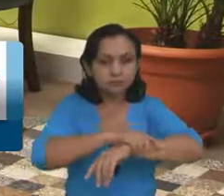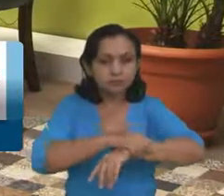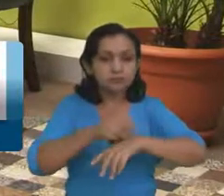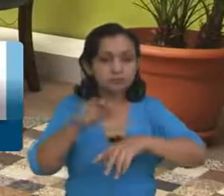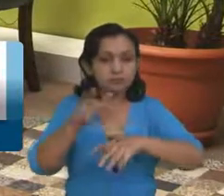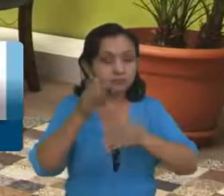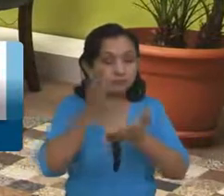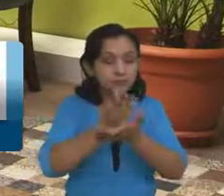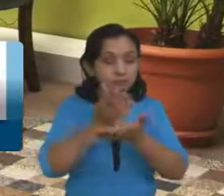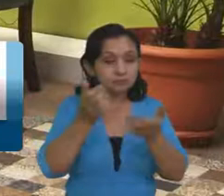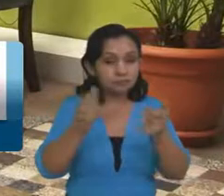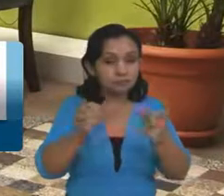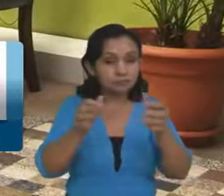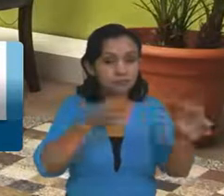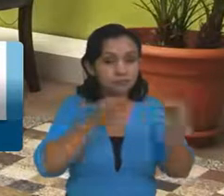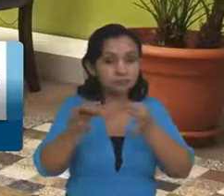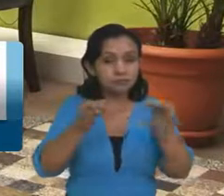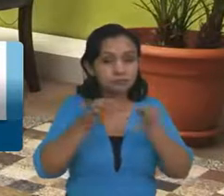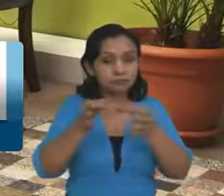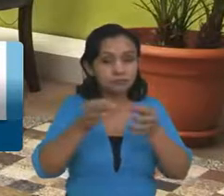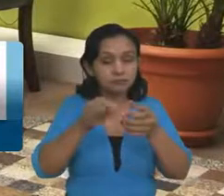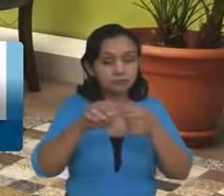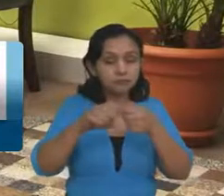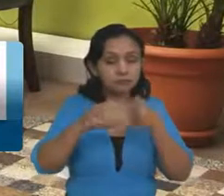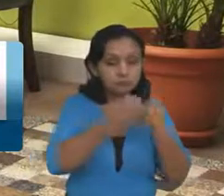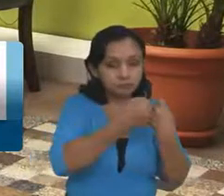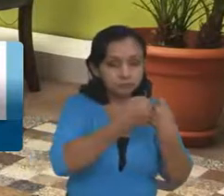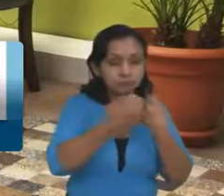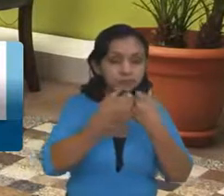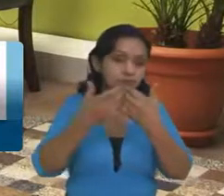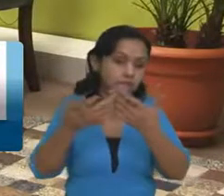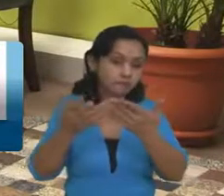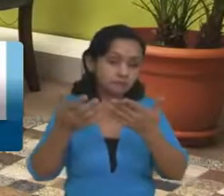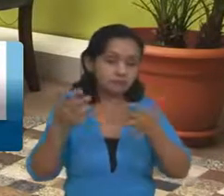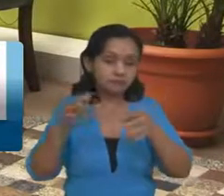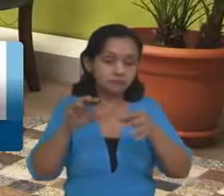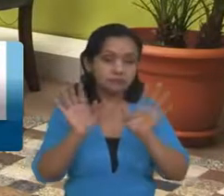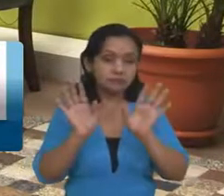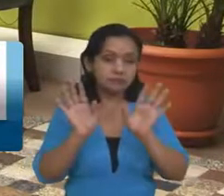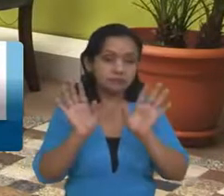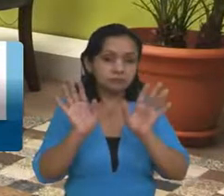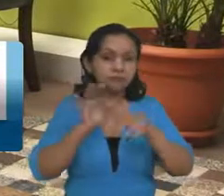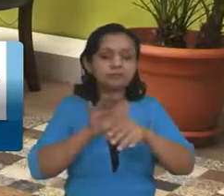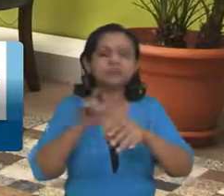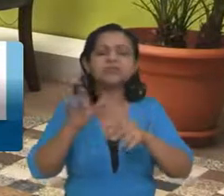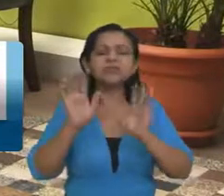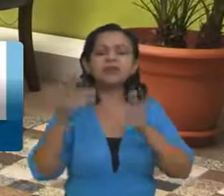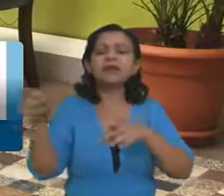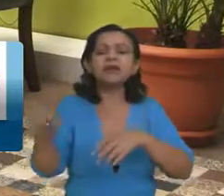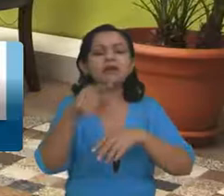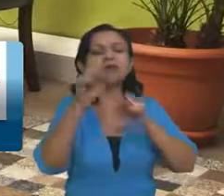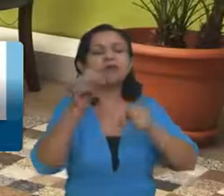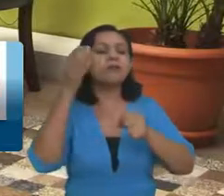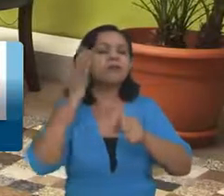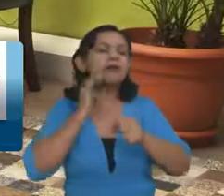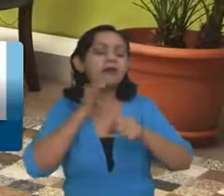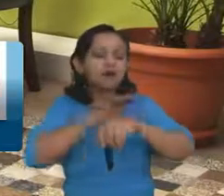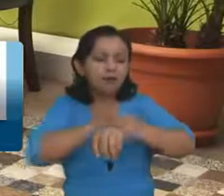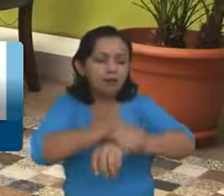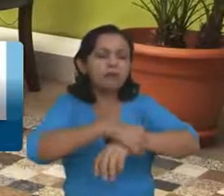usted le explicaba del reacomodo de los tendones, y con una sobada se acabó. Eso